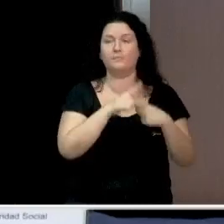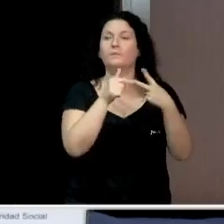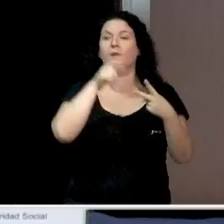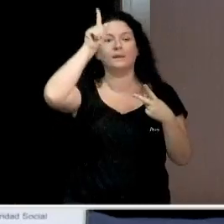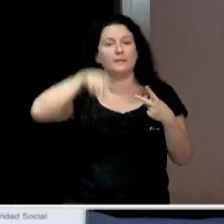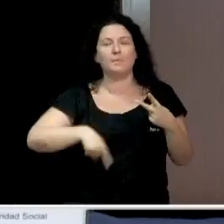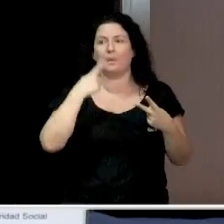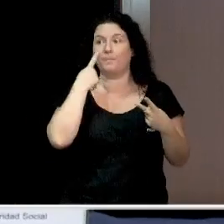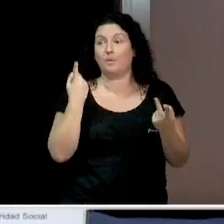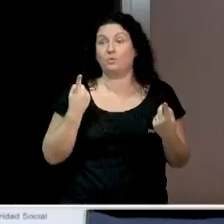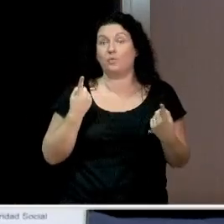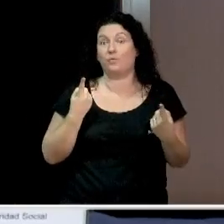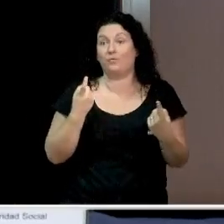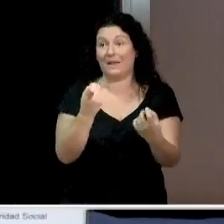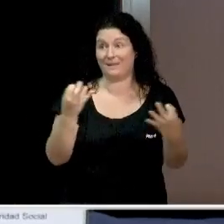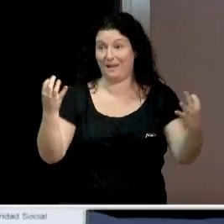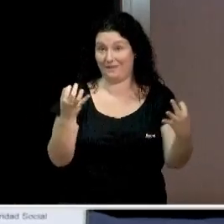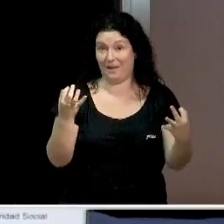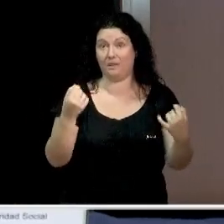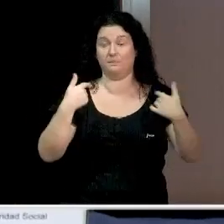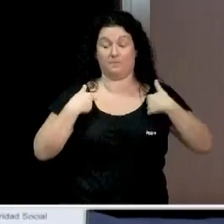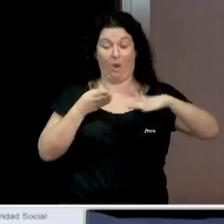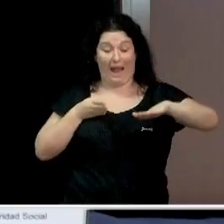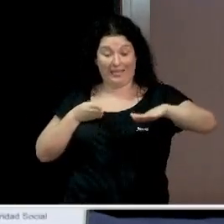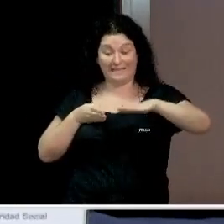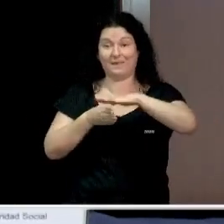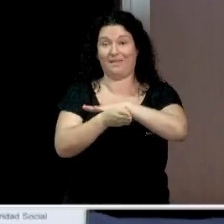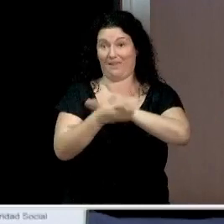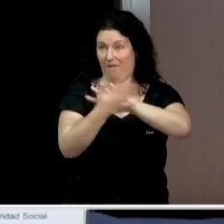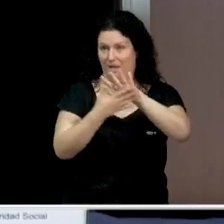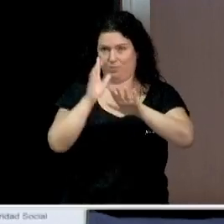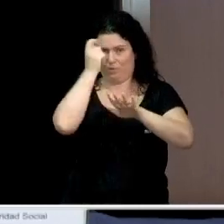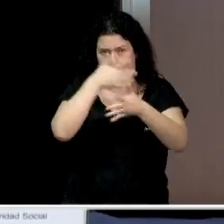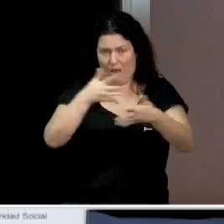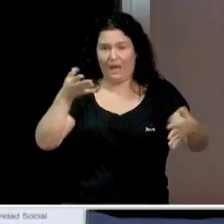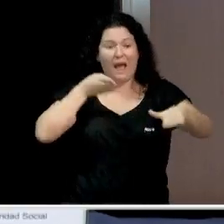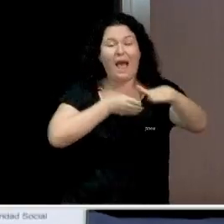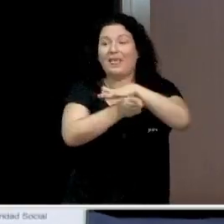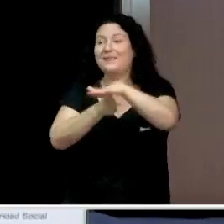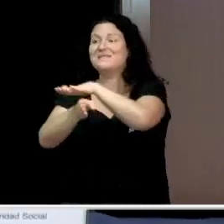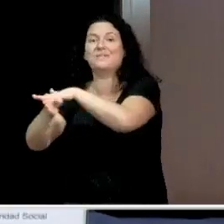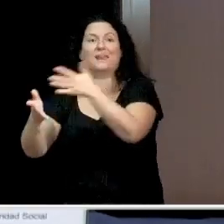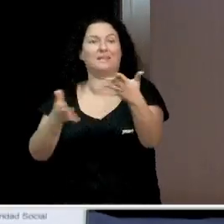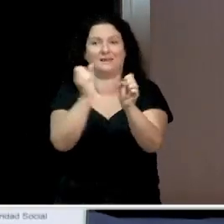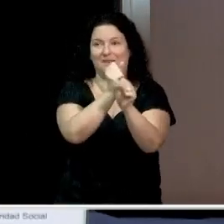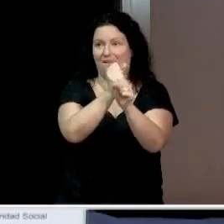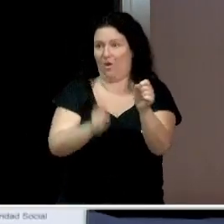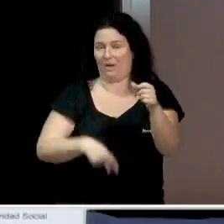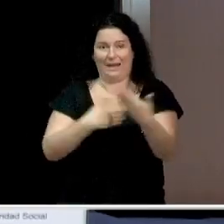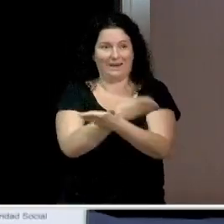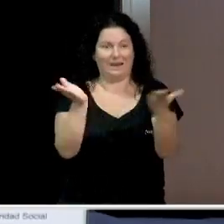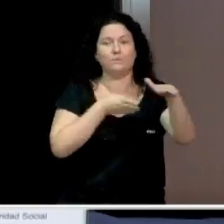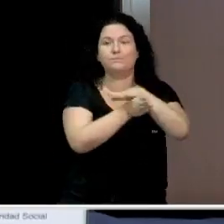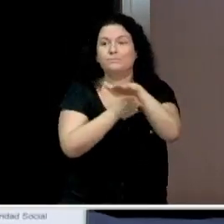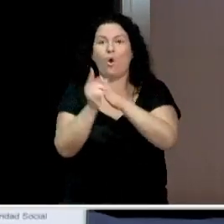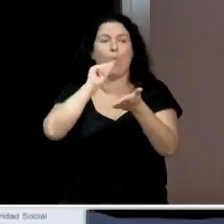no carencia absoluta, de condiciones de accesibilidad en sentido amplio de los lugares, de los puestos de trabajo y de los propios métodos